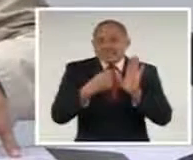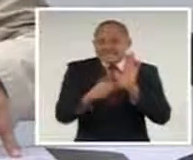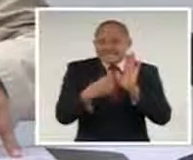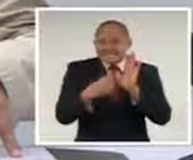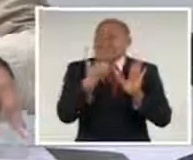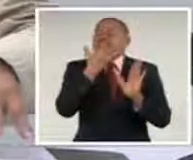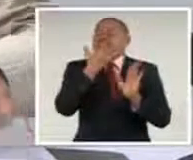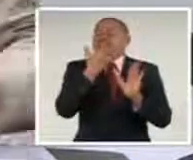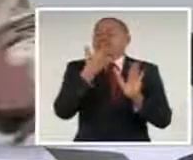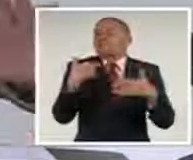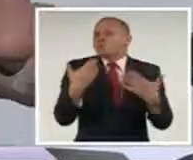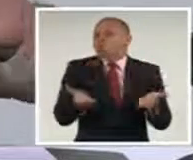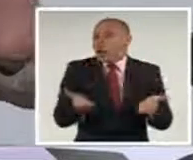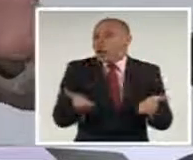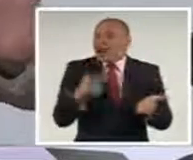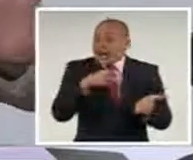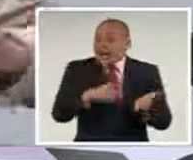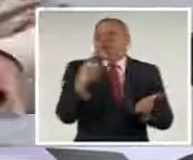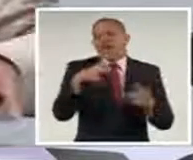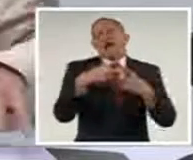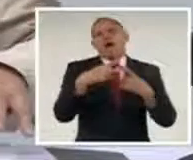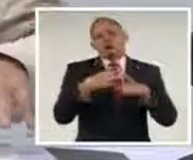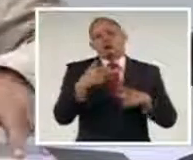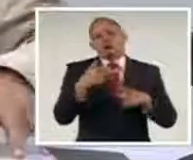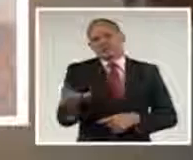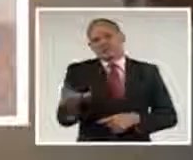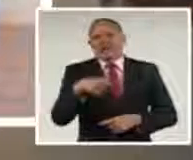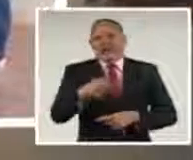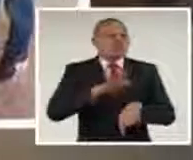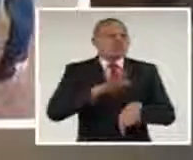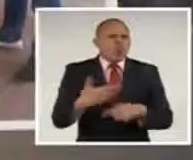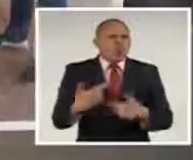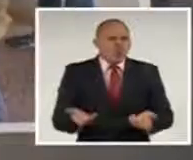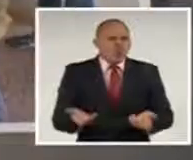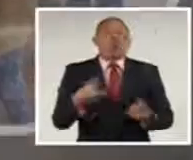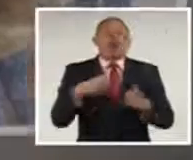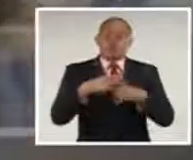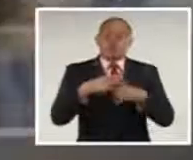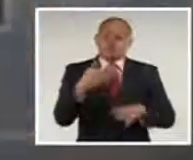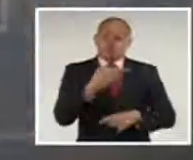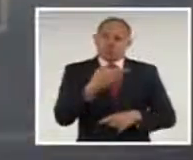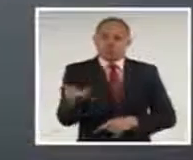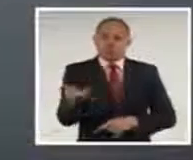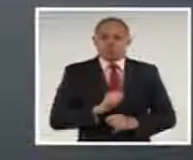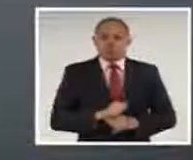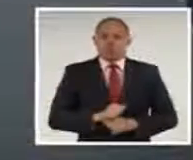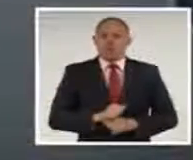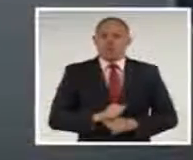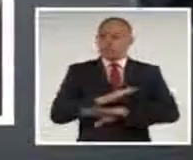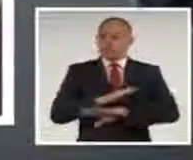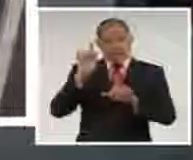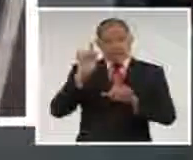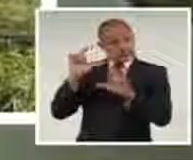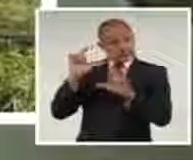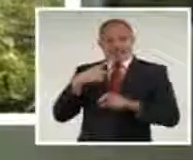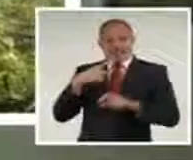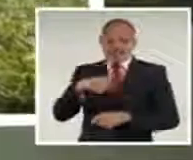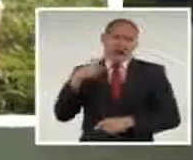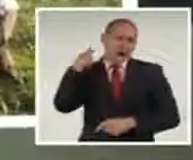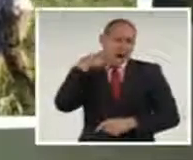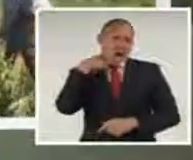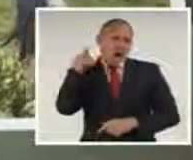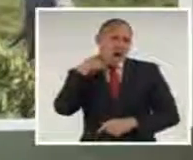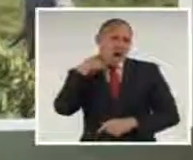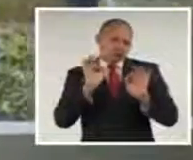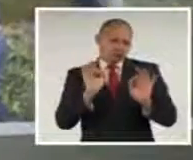causas de esas contradicciones? Y vamos a hacer política. Vamos a hacer política para superar las causas. Comentaron los académicos que durante muchos años estos temas de